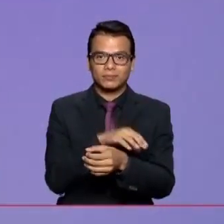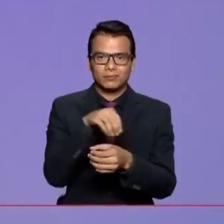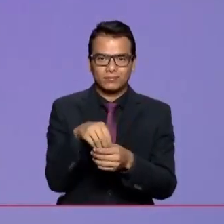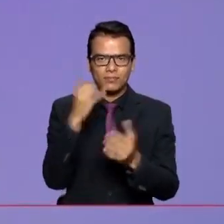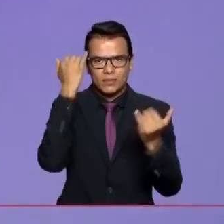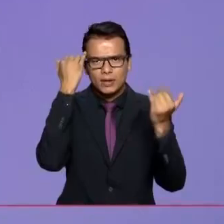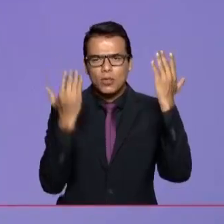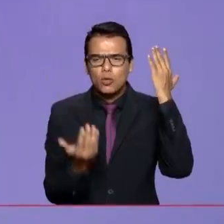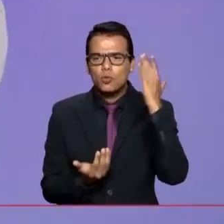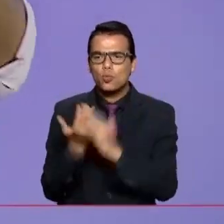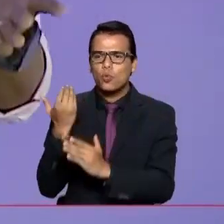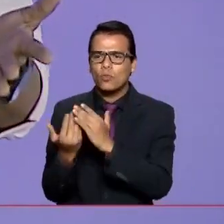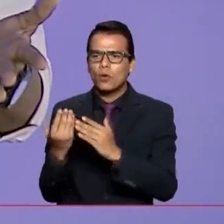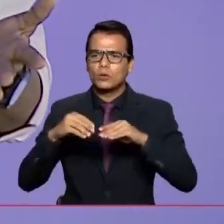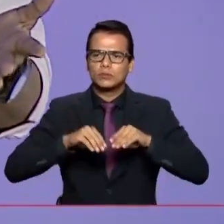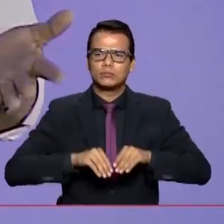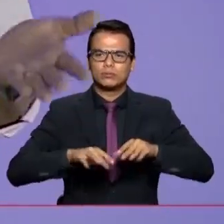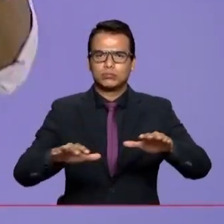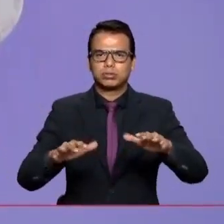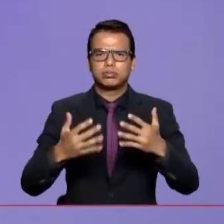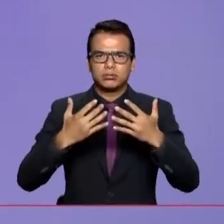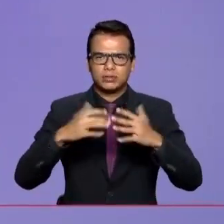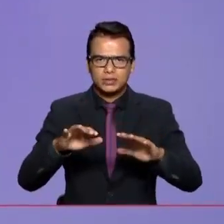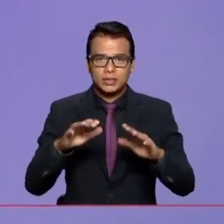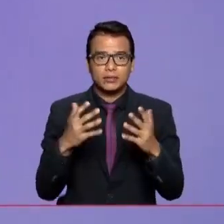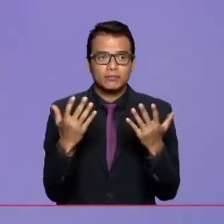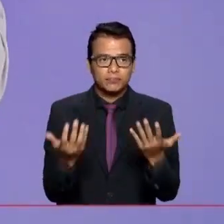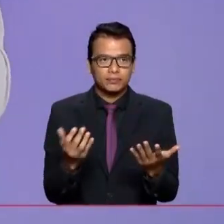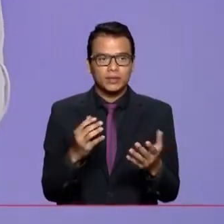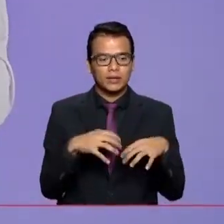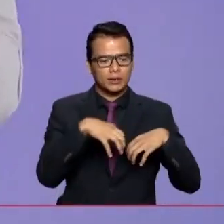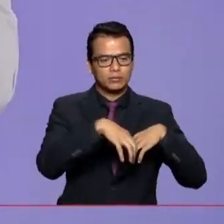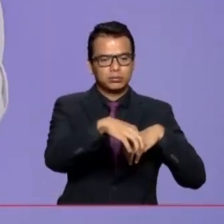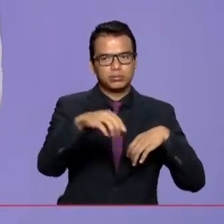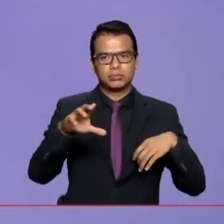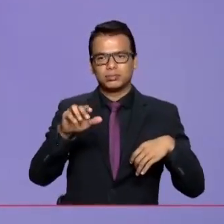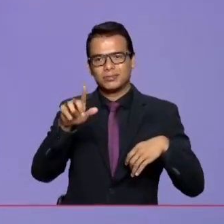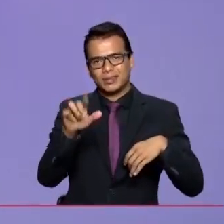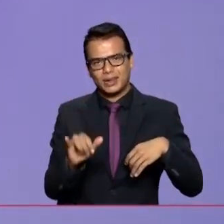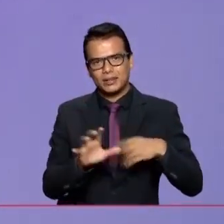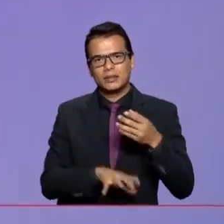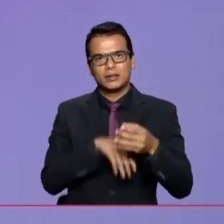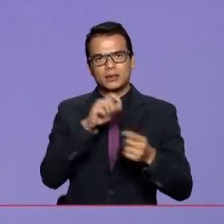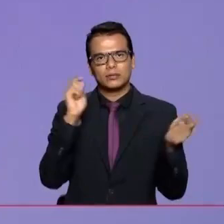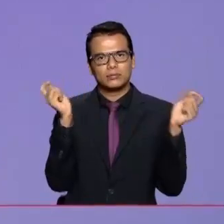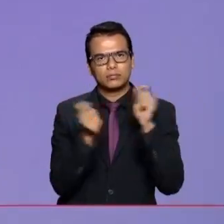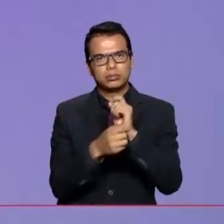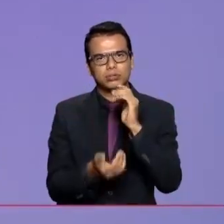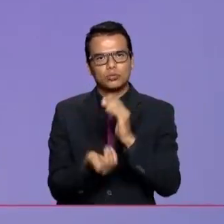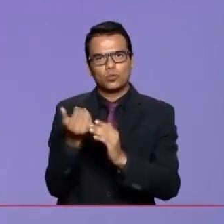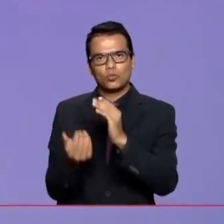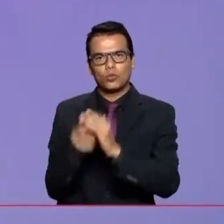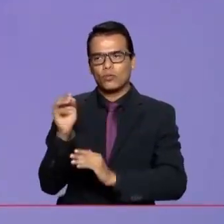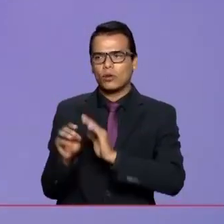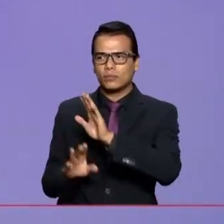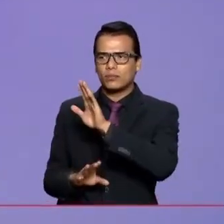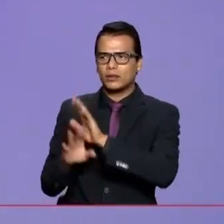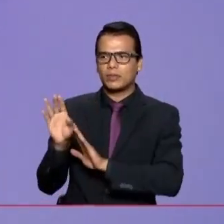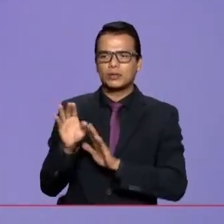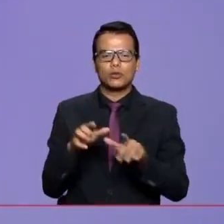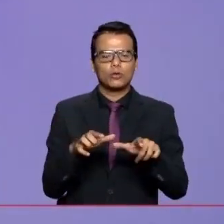donde nos conectaremos en el territorio a través de lo que hoy son los CALIs, que se convertirán en centros de emprendimiento e innovación para